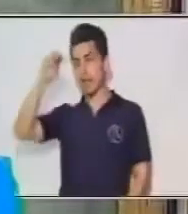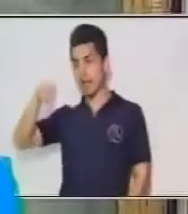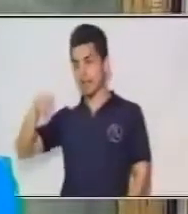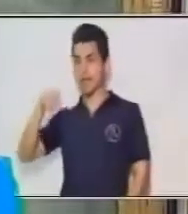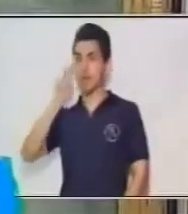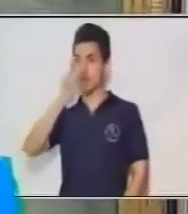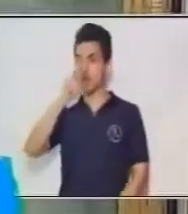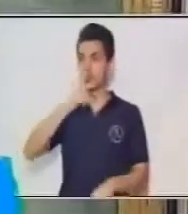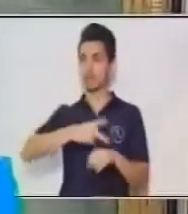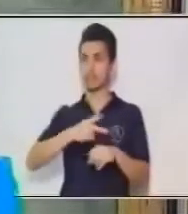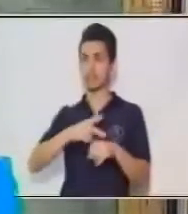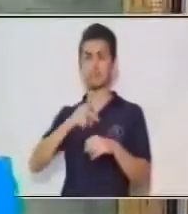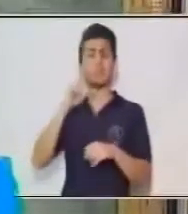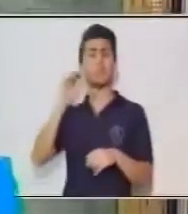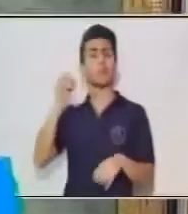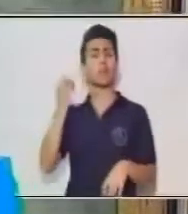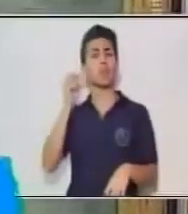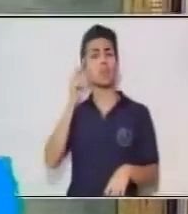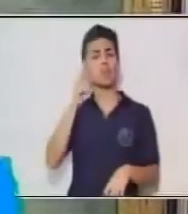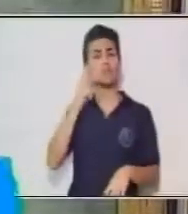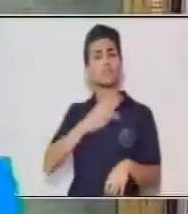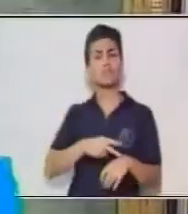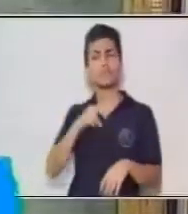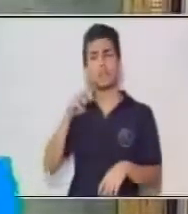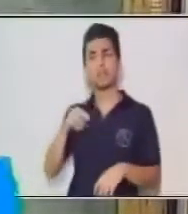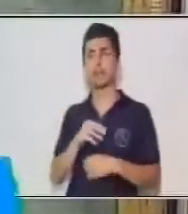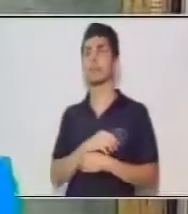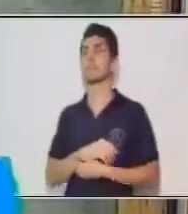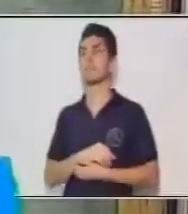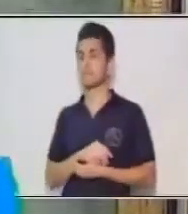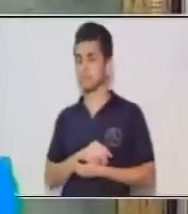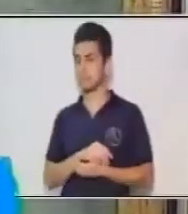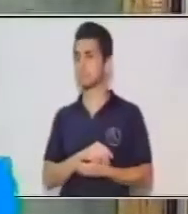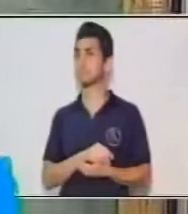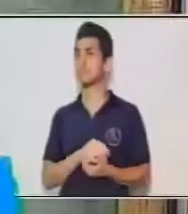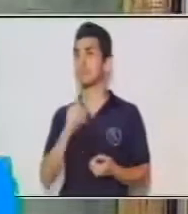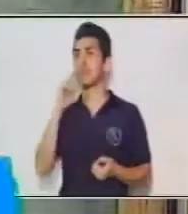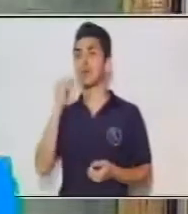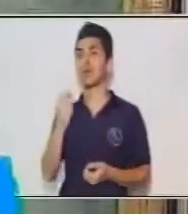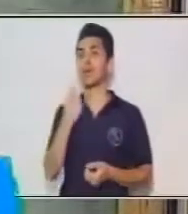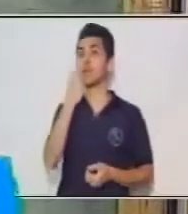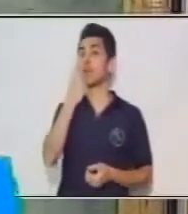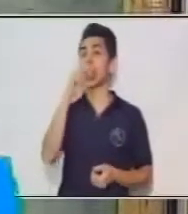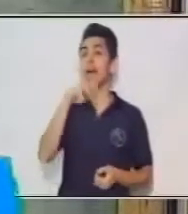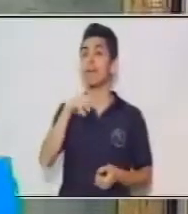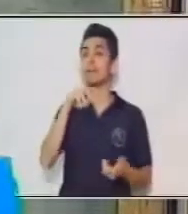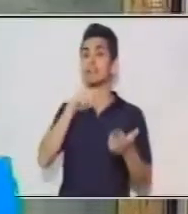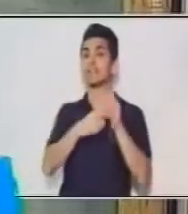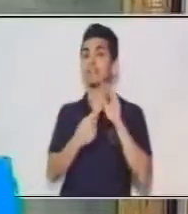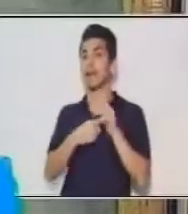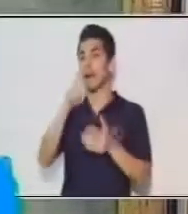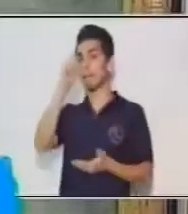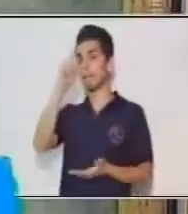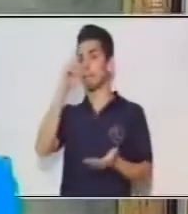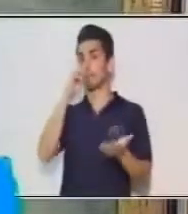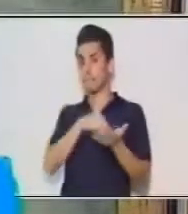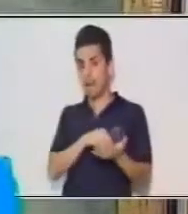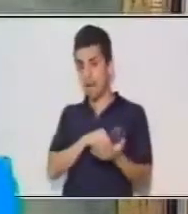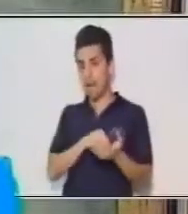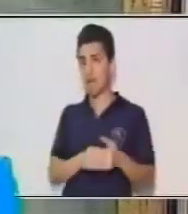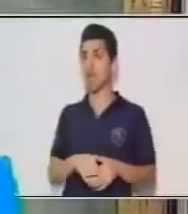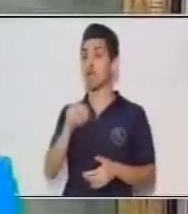2M's. ¿Por qué 2M's? Excelente. Porque una M equivale a 1000 y tenemos